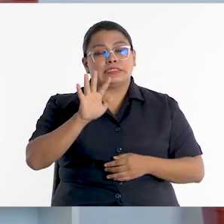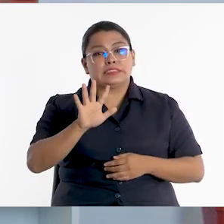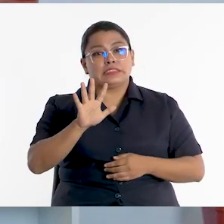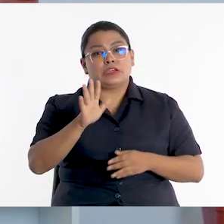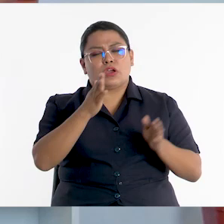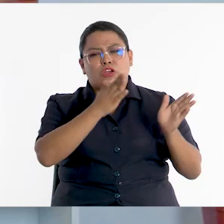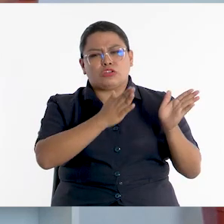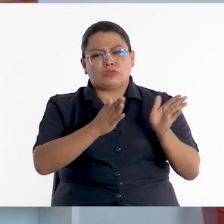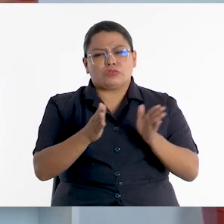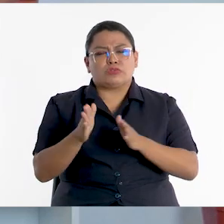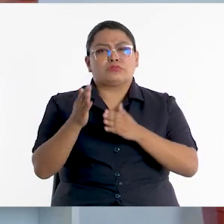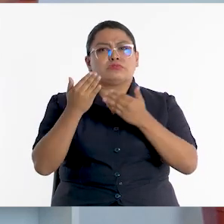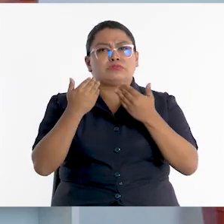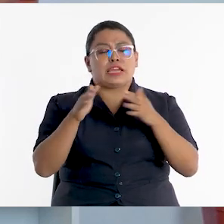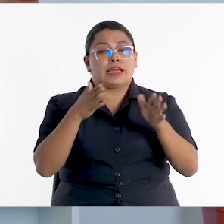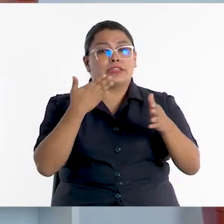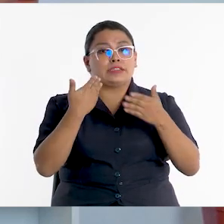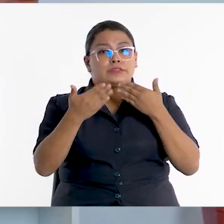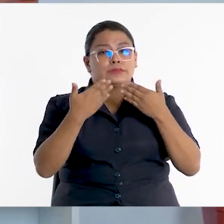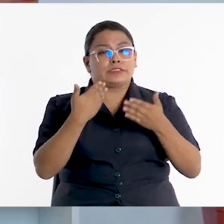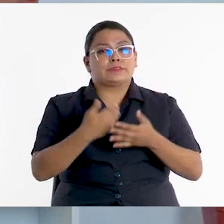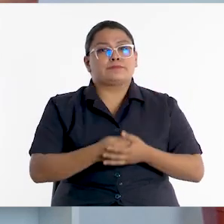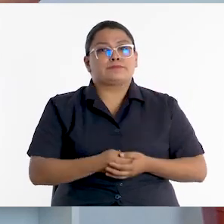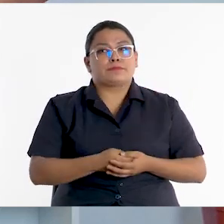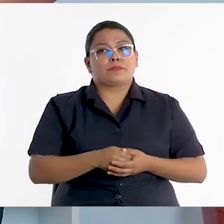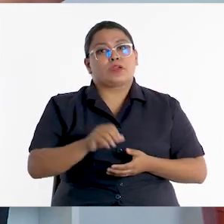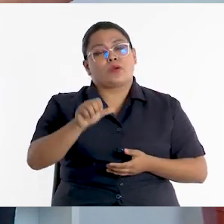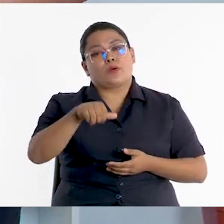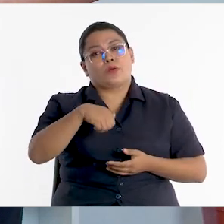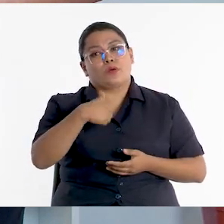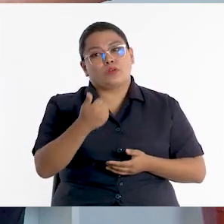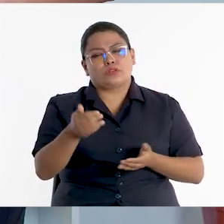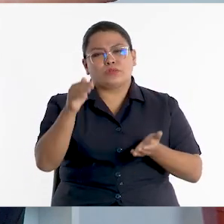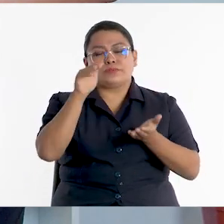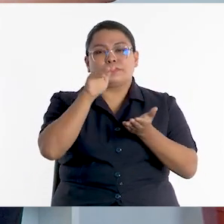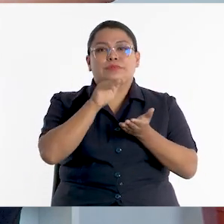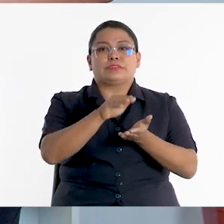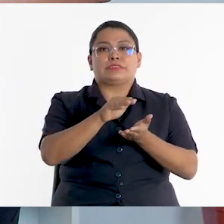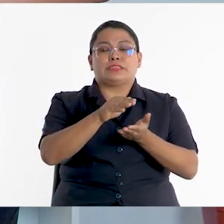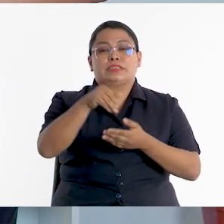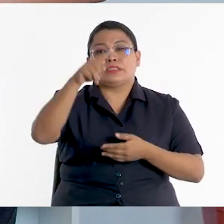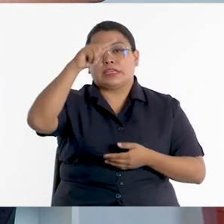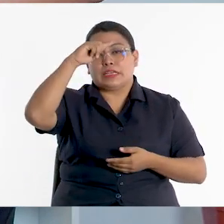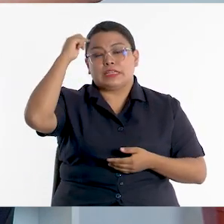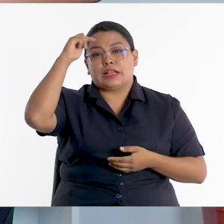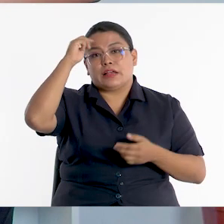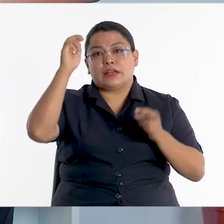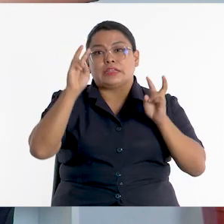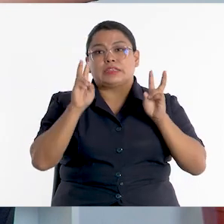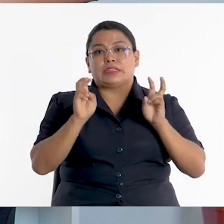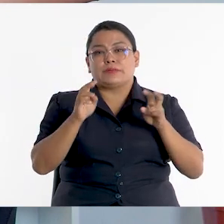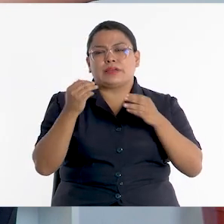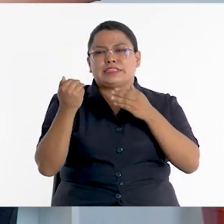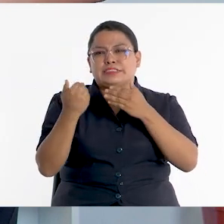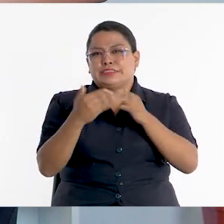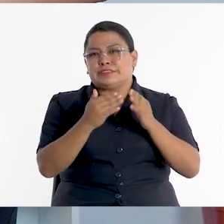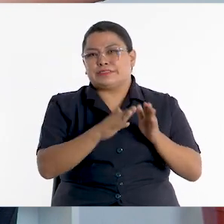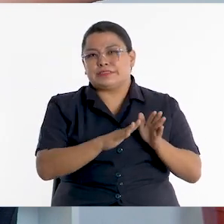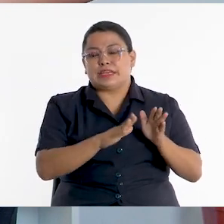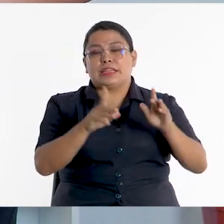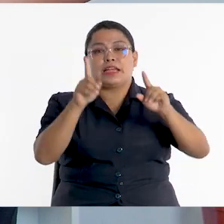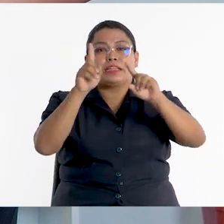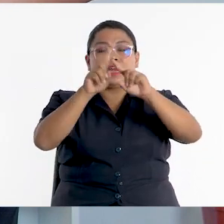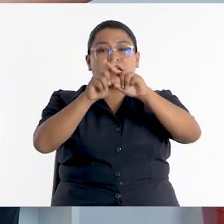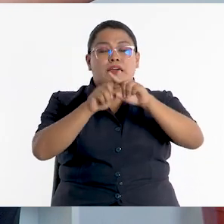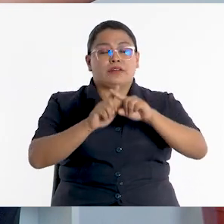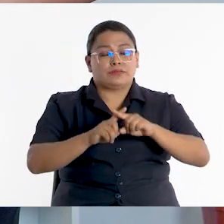en el orden que ya te indiqué. Y la siguiente unidad se trabajan temas que son diferentes a